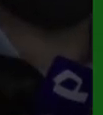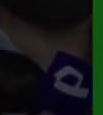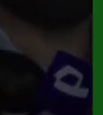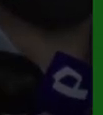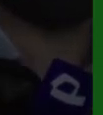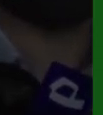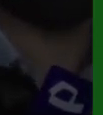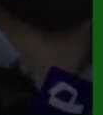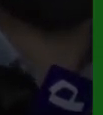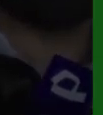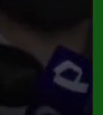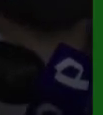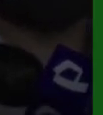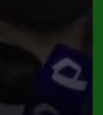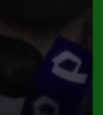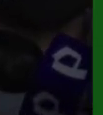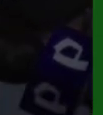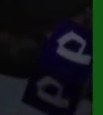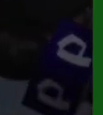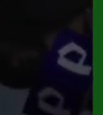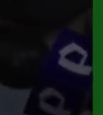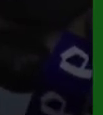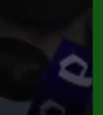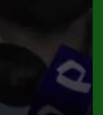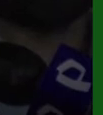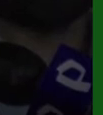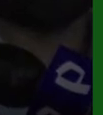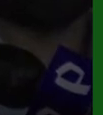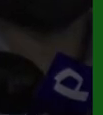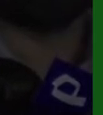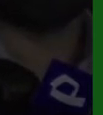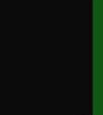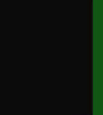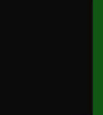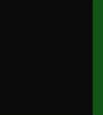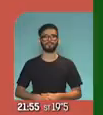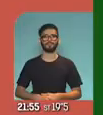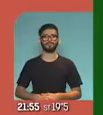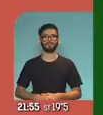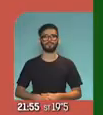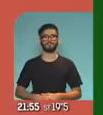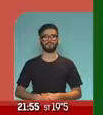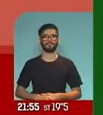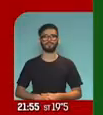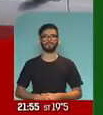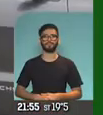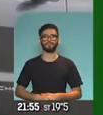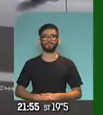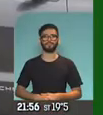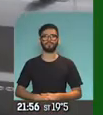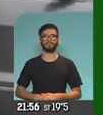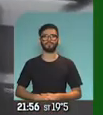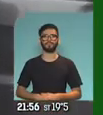mucha fricción y alta tensión que ha llevado a procesos igual de interpelación de ministros, procesos vinculados